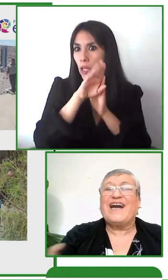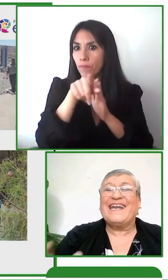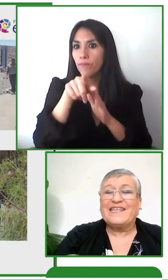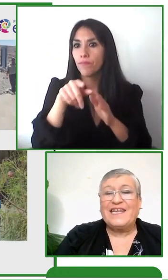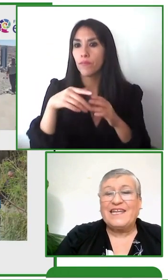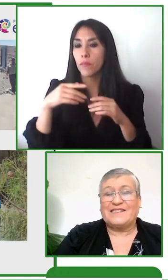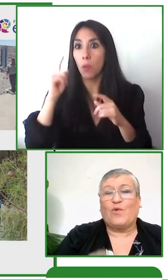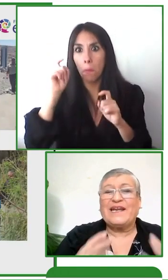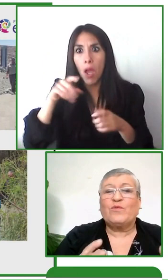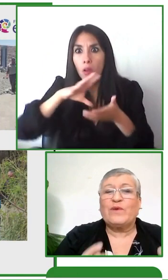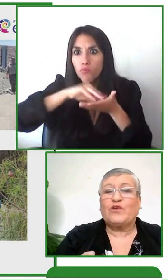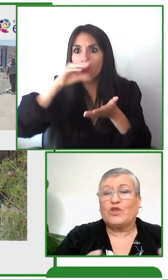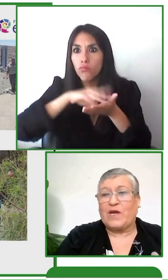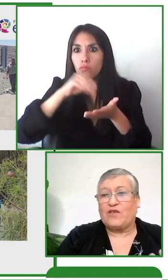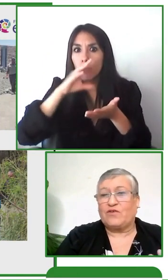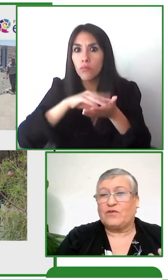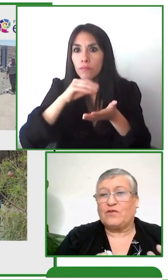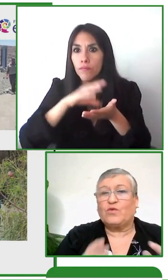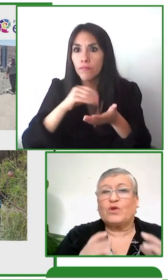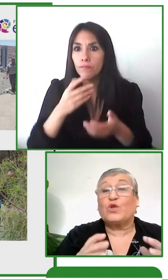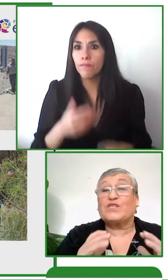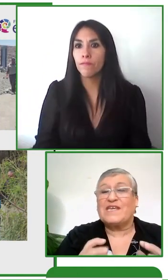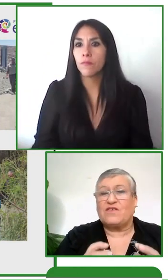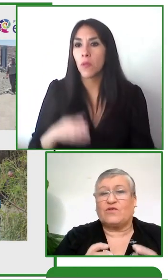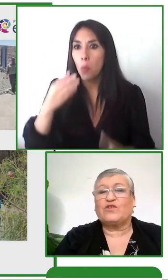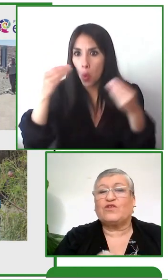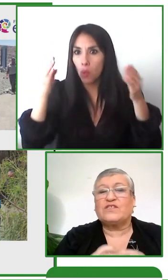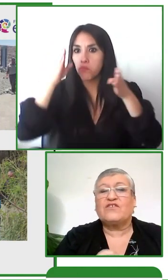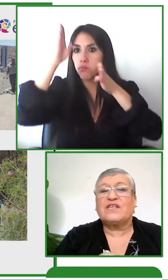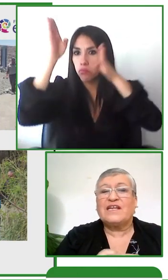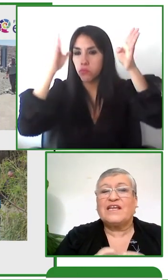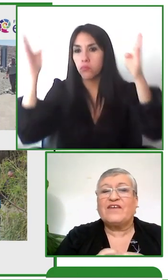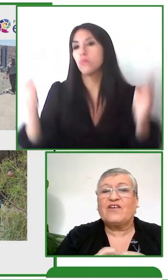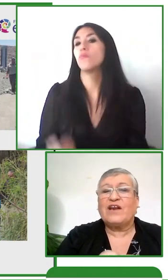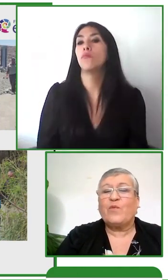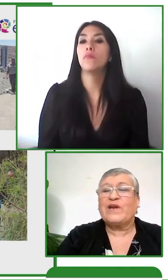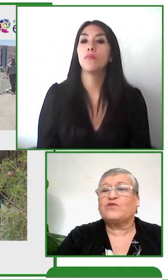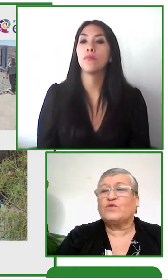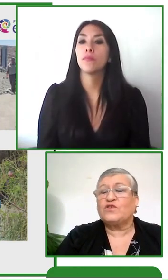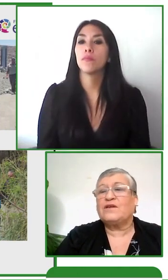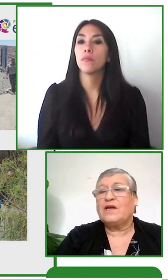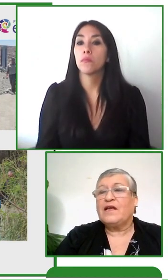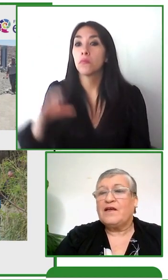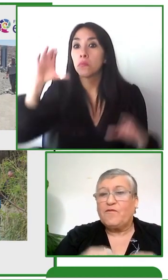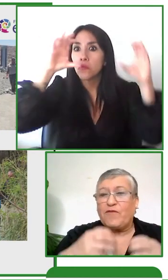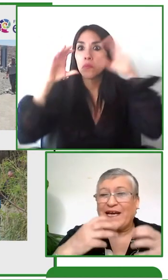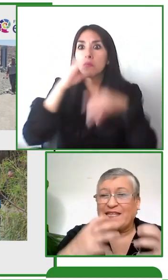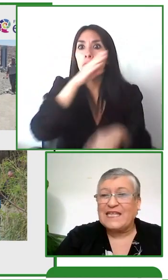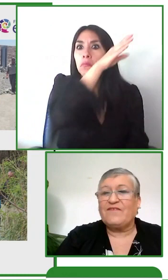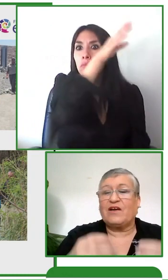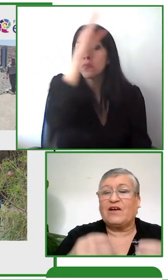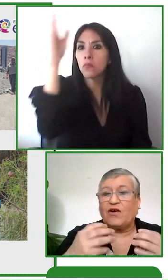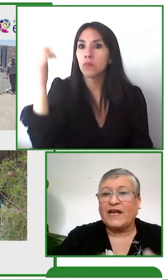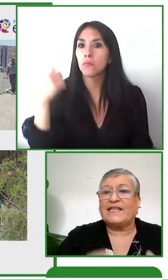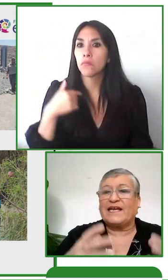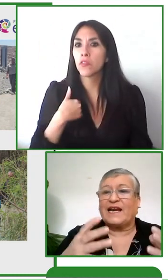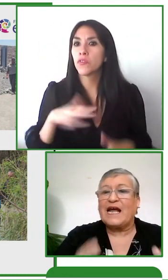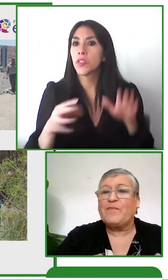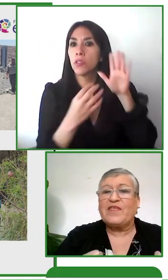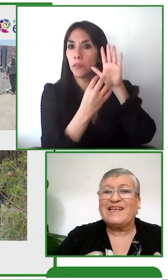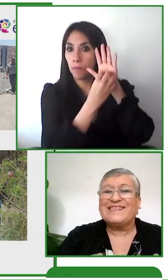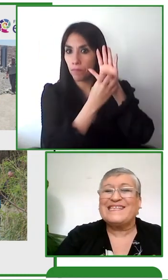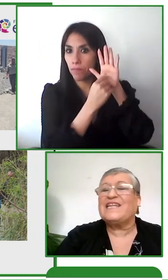¿Qué nos caracteriza? ¿Cuál es nuestro sueño? Nuestro sello. Nuestro sello tiene que ver con una solución factible,